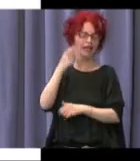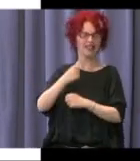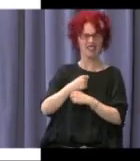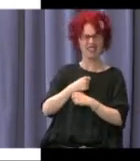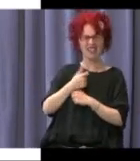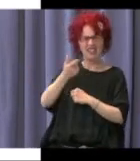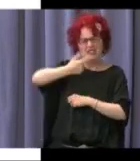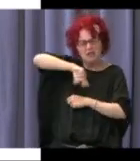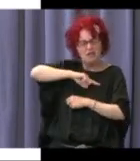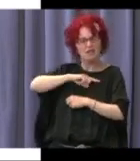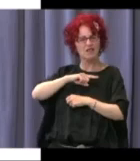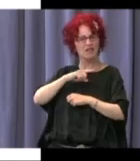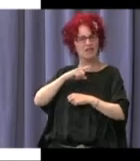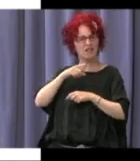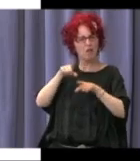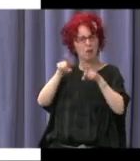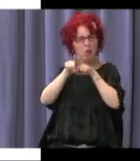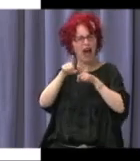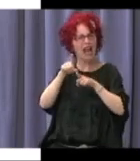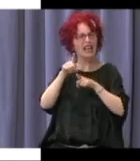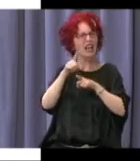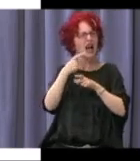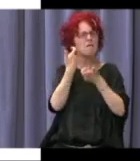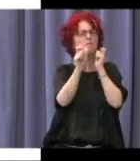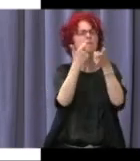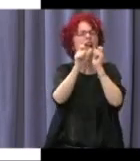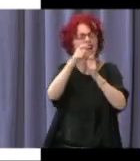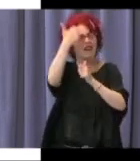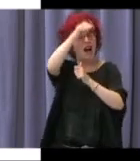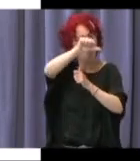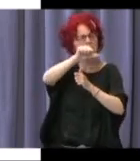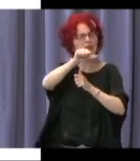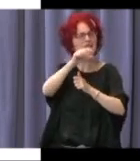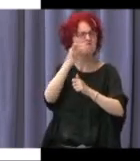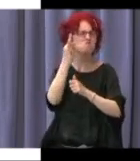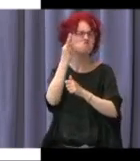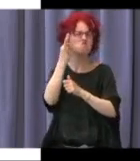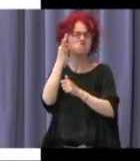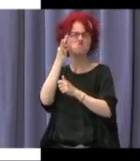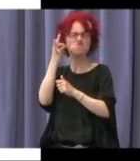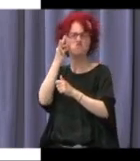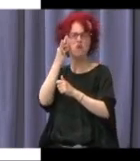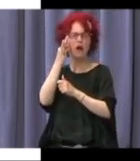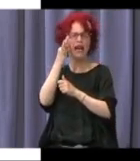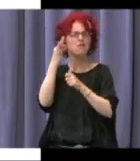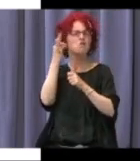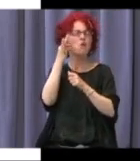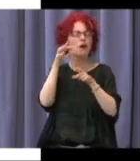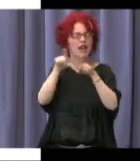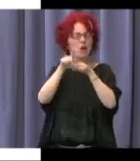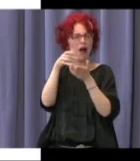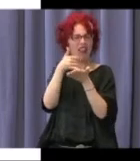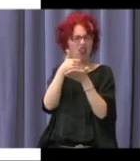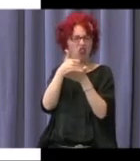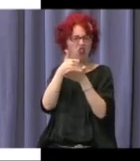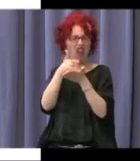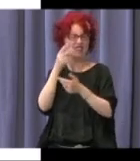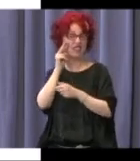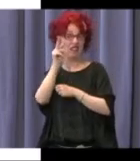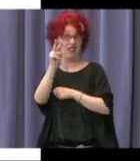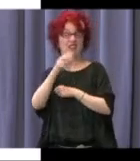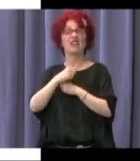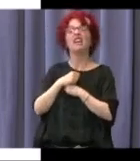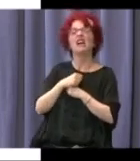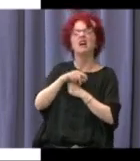de llorica, nenaza y sucio. Te la has cargado. Cristiano Ronaldo llorica. Y nenaza, que es lo mismo